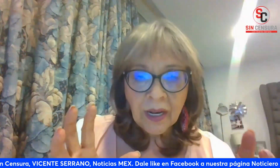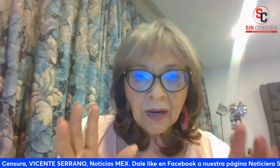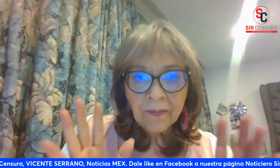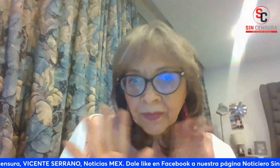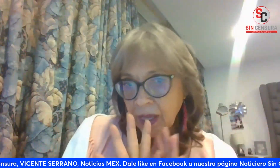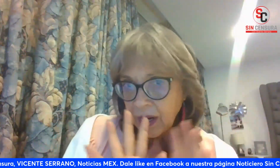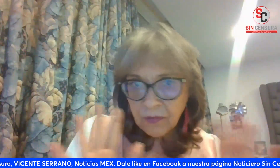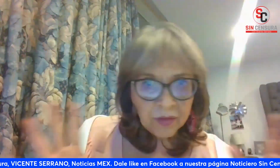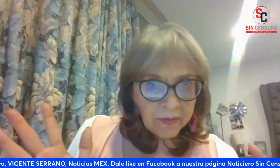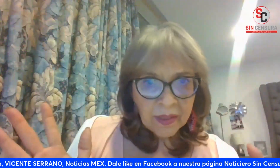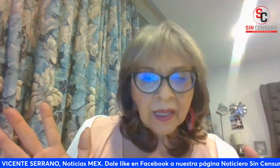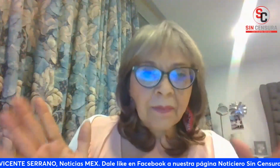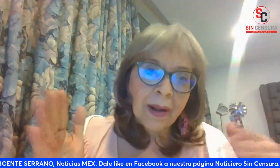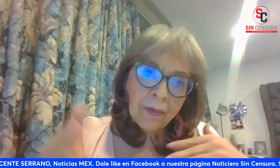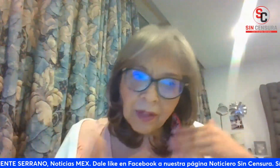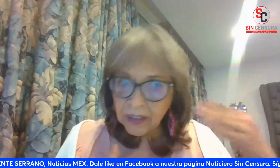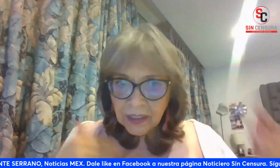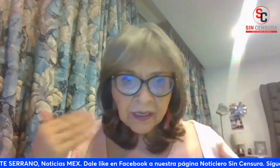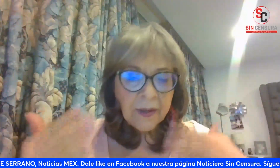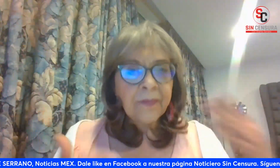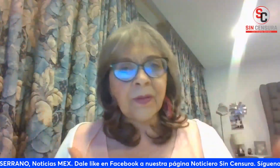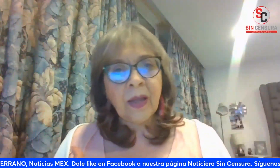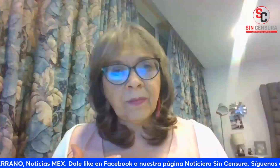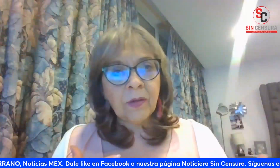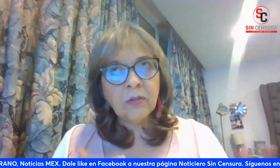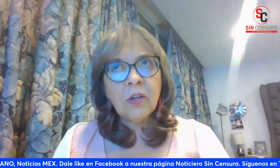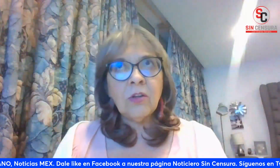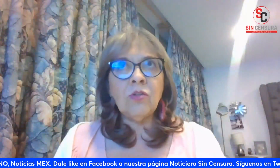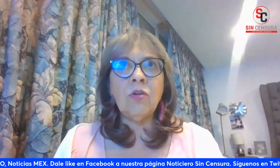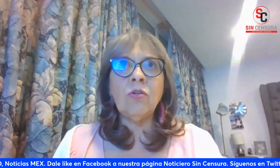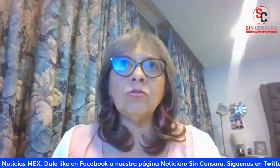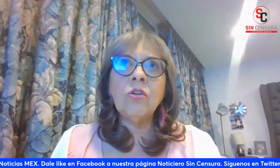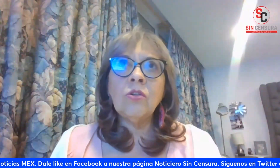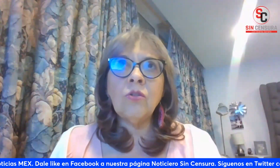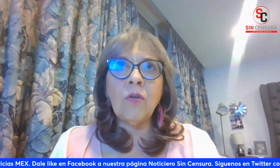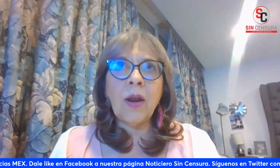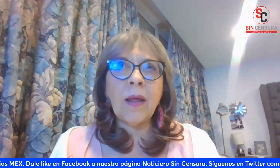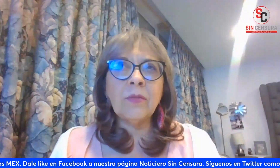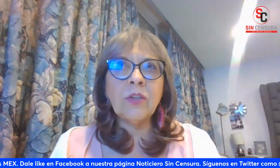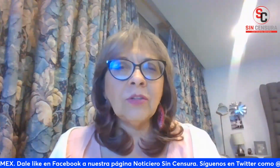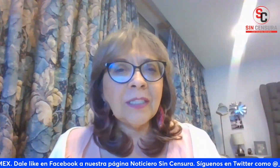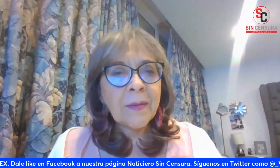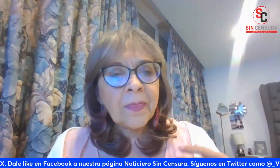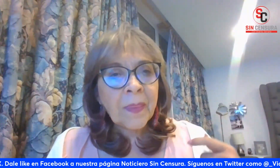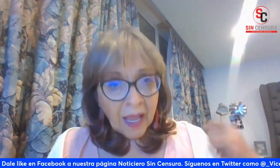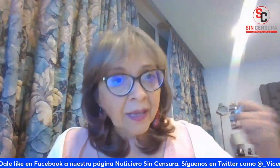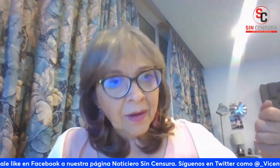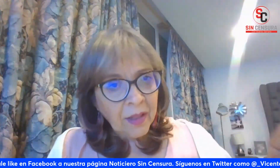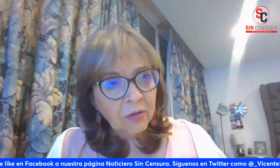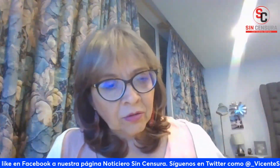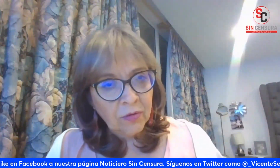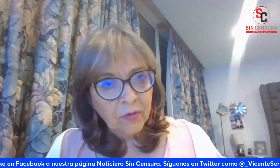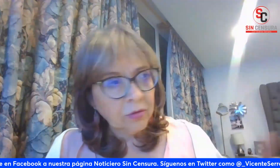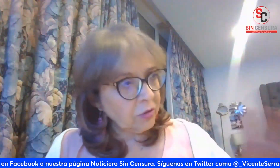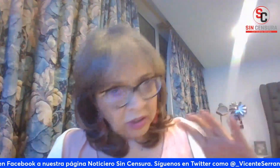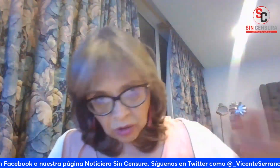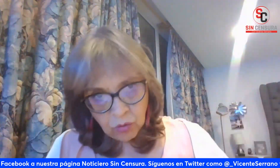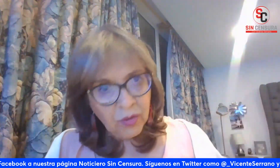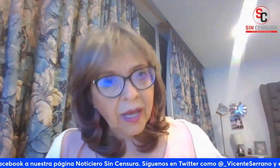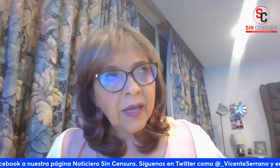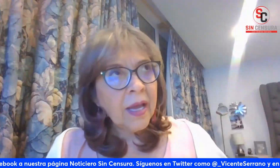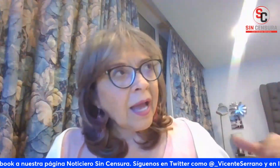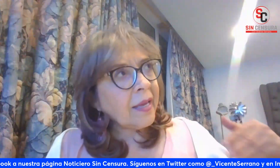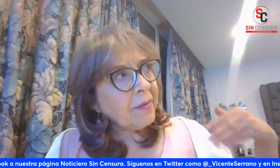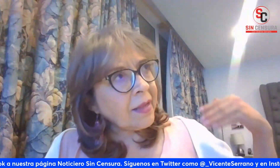Congreso Federal, que era fundamental para poder hacer cambios, no lo ganamos. Entonces, hay que hablar de los triunfos,